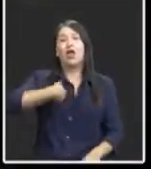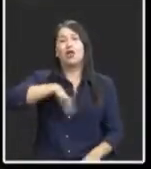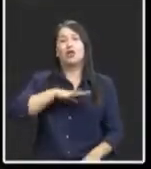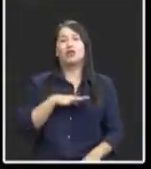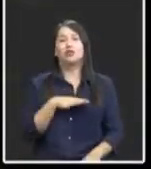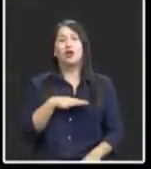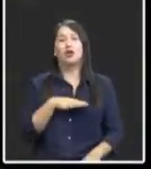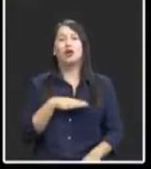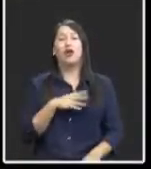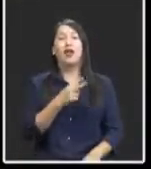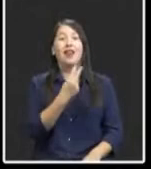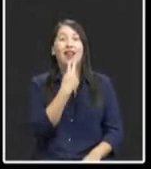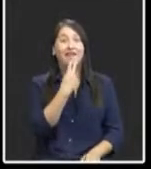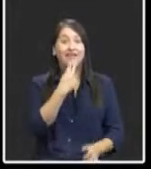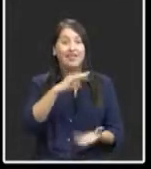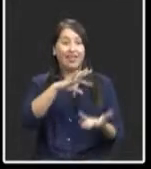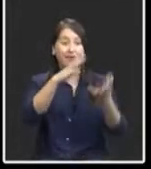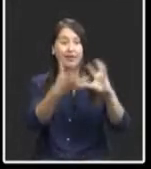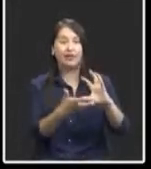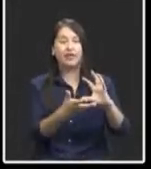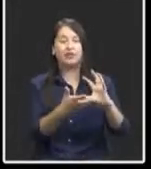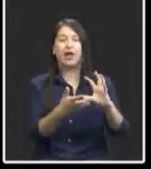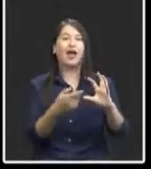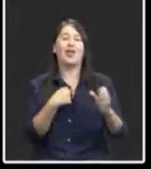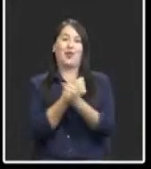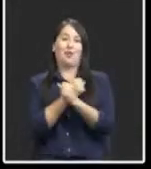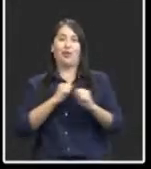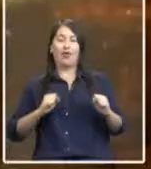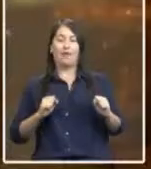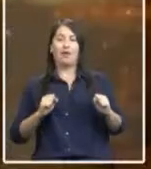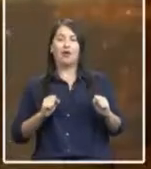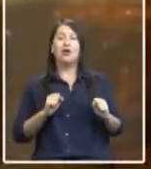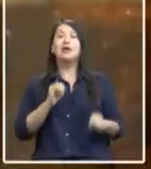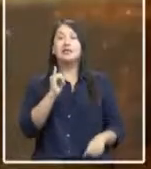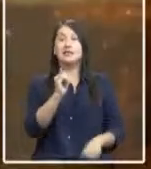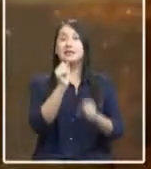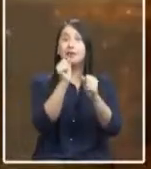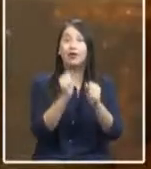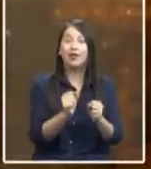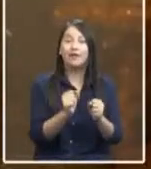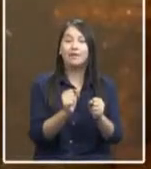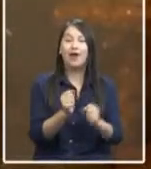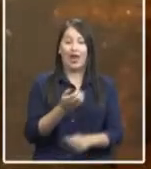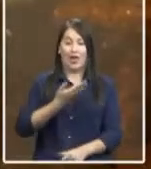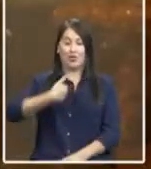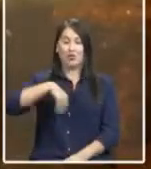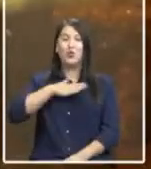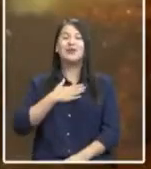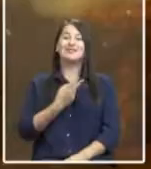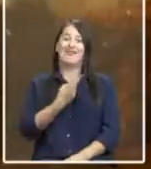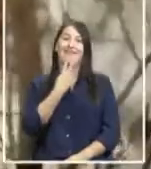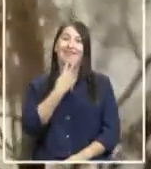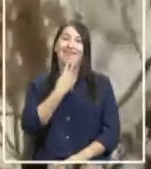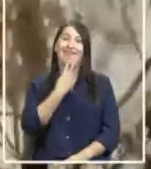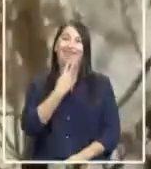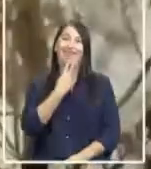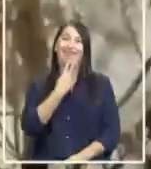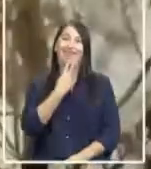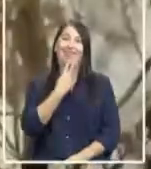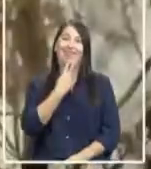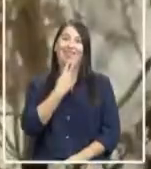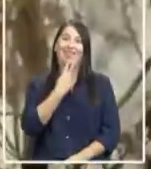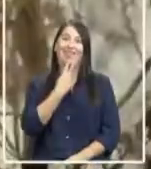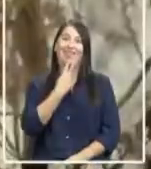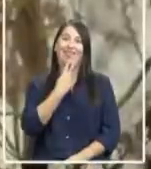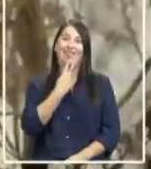to destroy the life on the planet. What we are able to do is to destroy our own life.